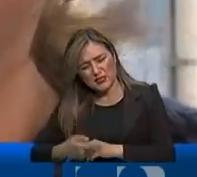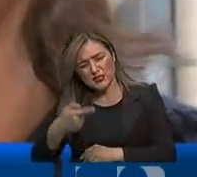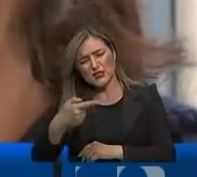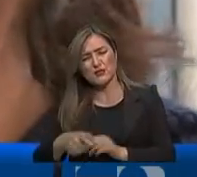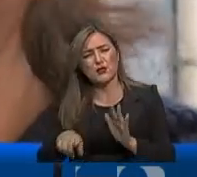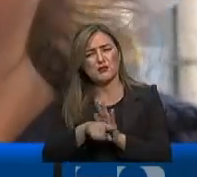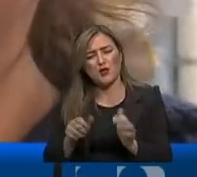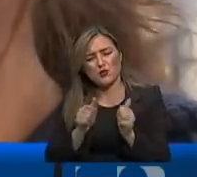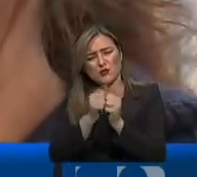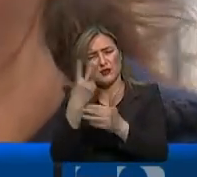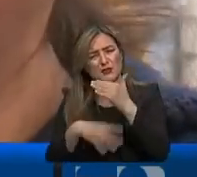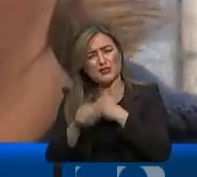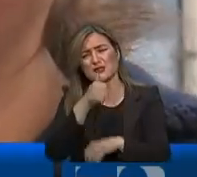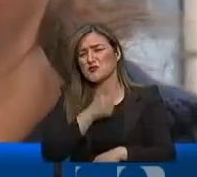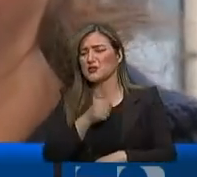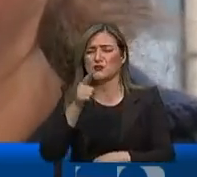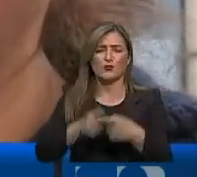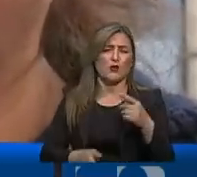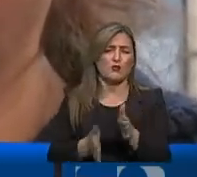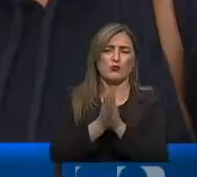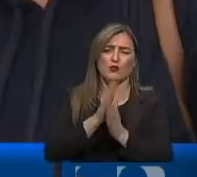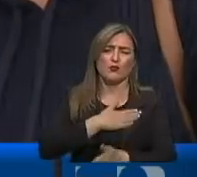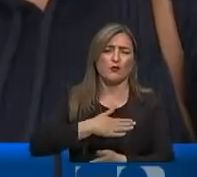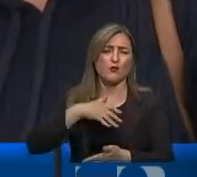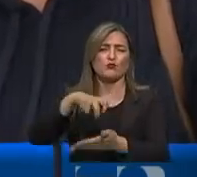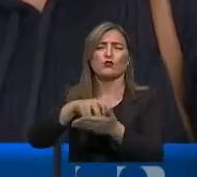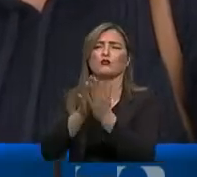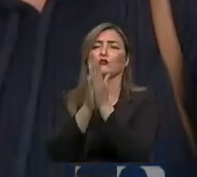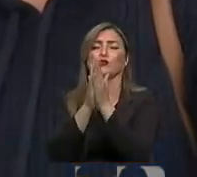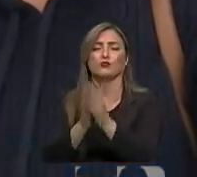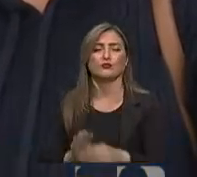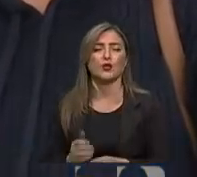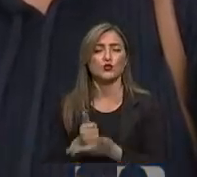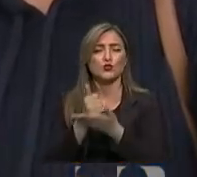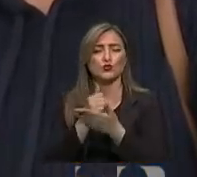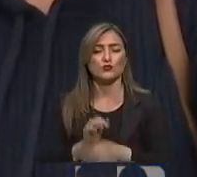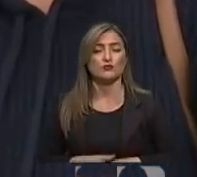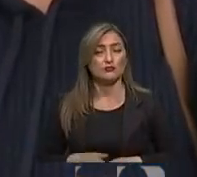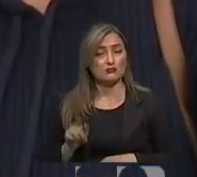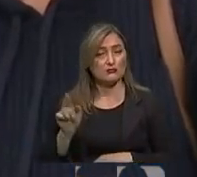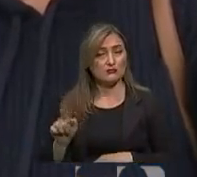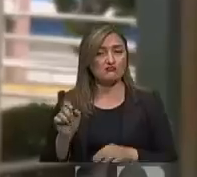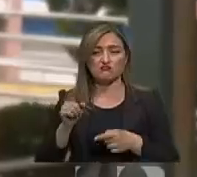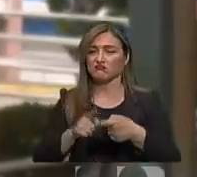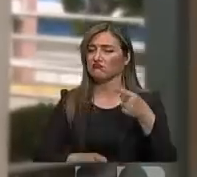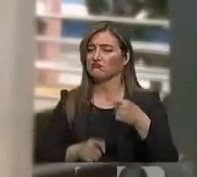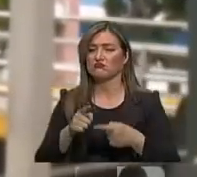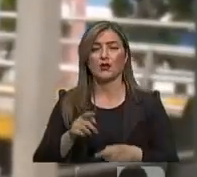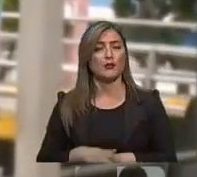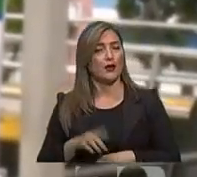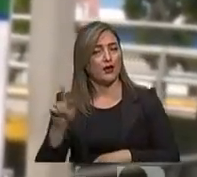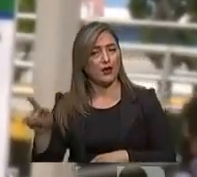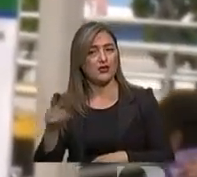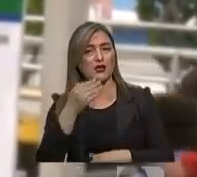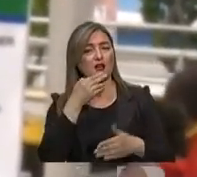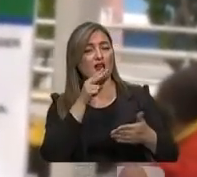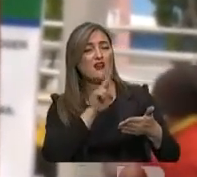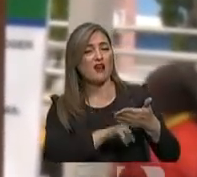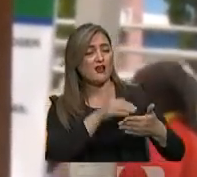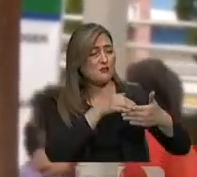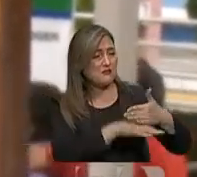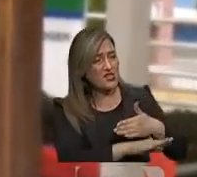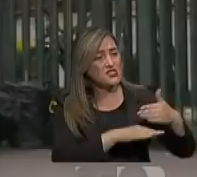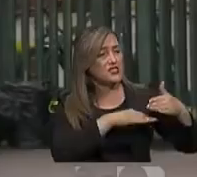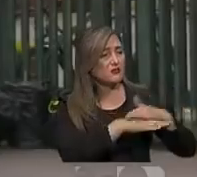Y ya no aguantamos más, por favor, que nos ayude. No obstante, aseguran que esto no ha sido posible, ya que en reiteradas ocasiones